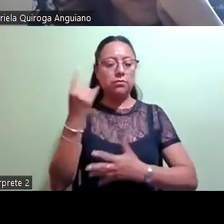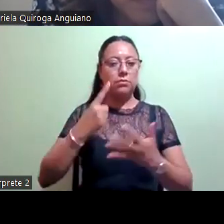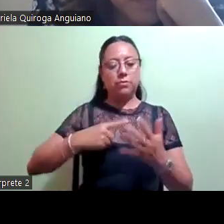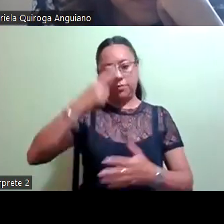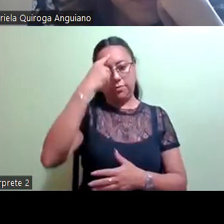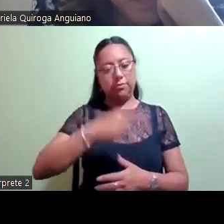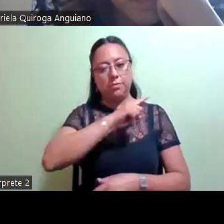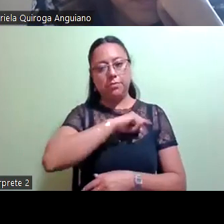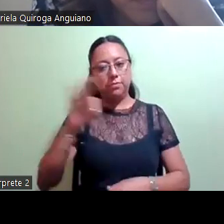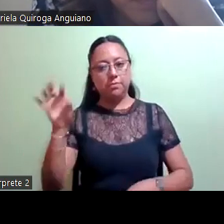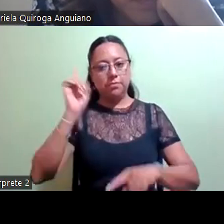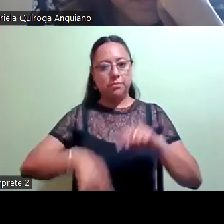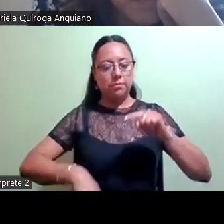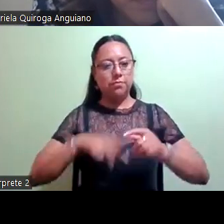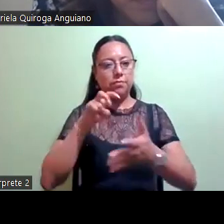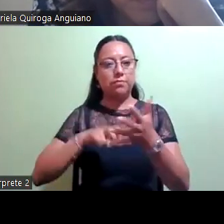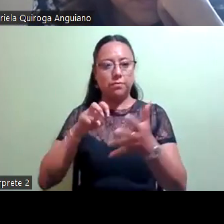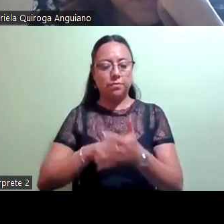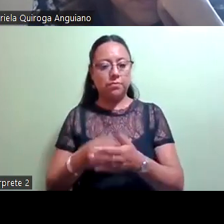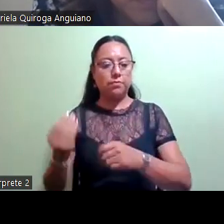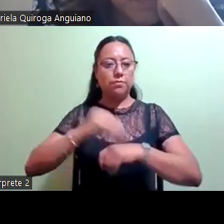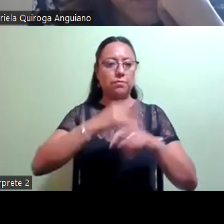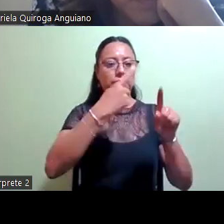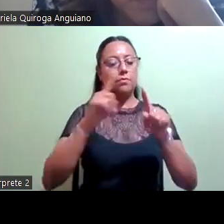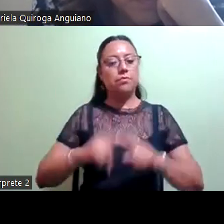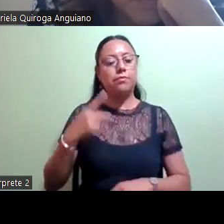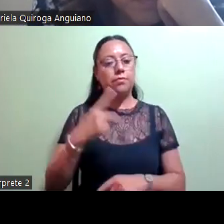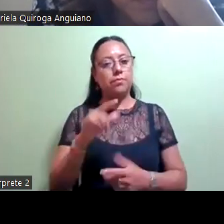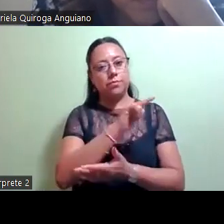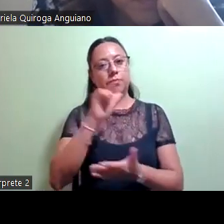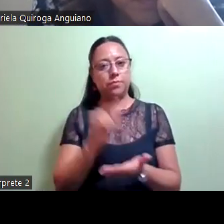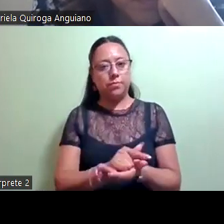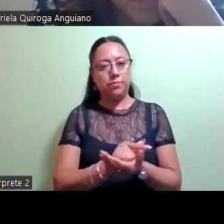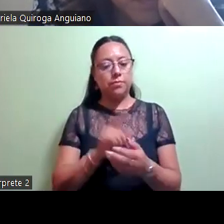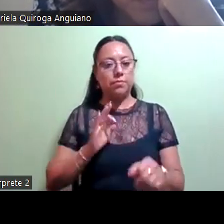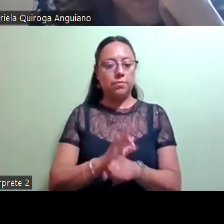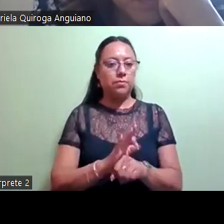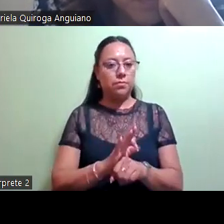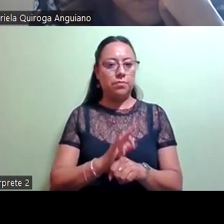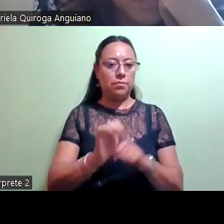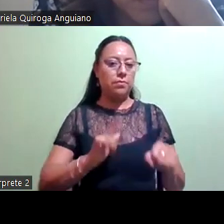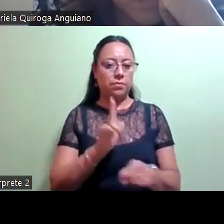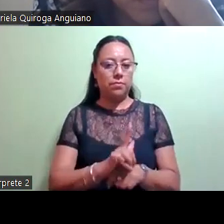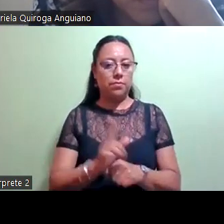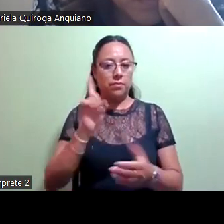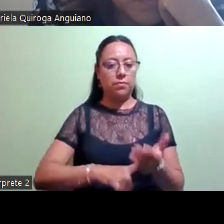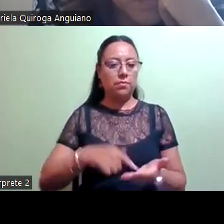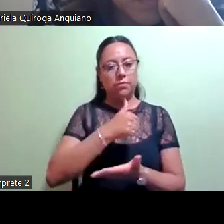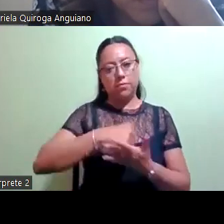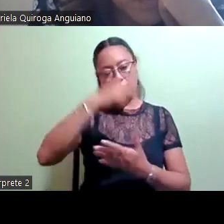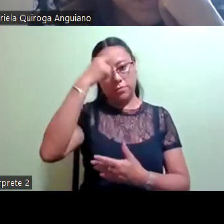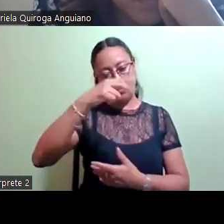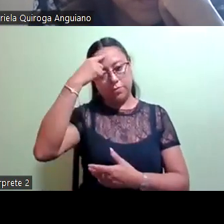las que se derogan, reforman y adicionan diversas disposiciones de la Ley de Protección a los Animales en la Ciudad de México para